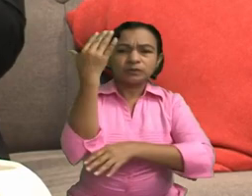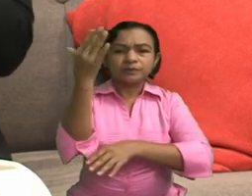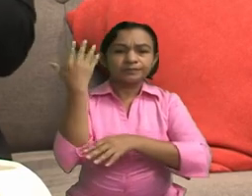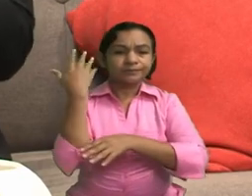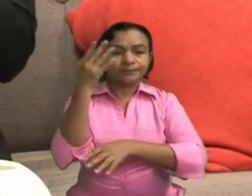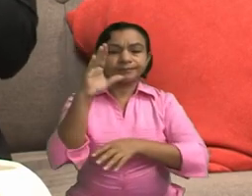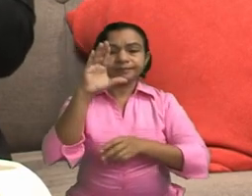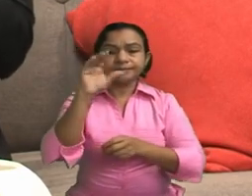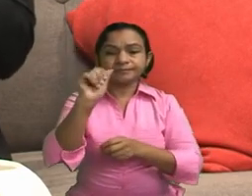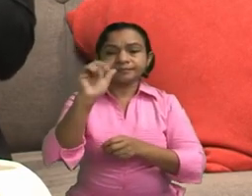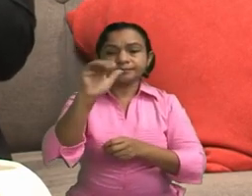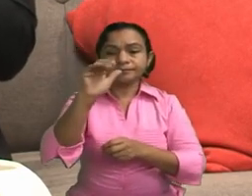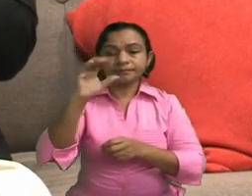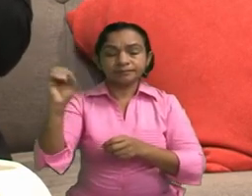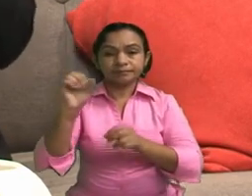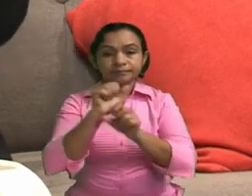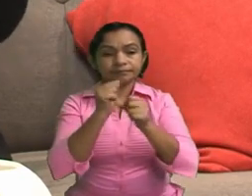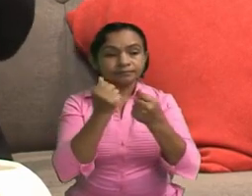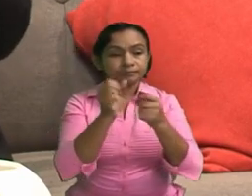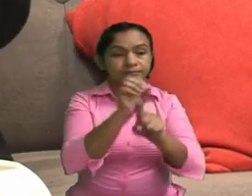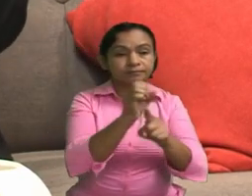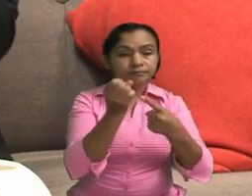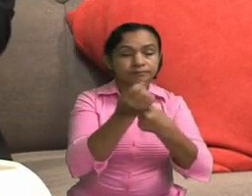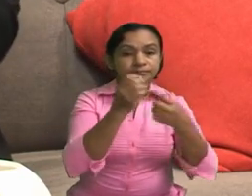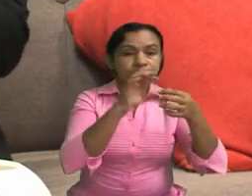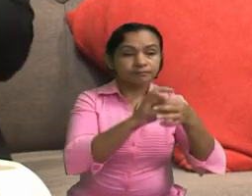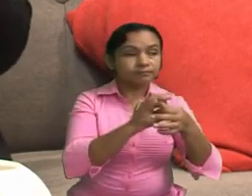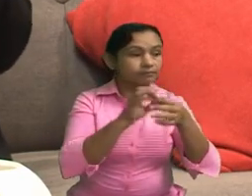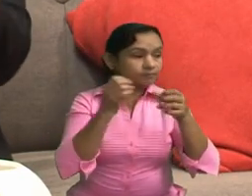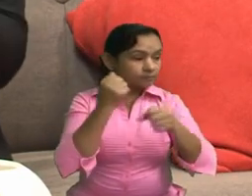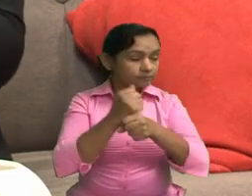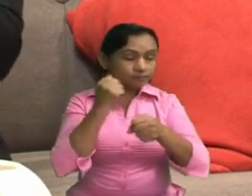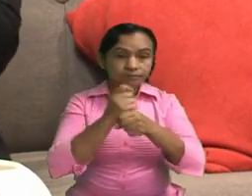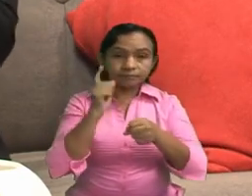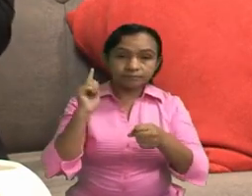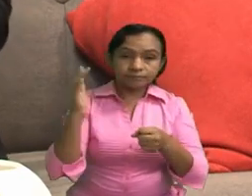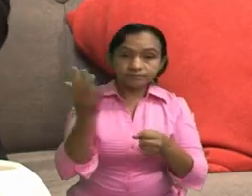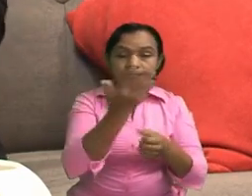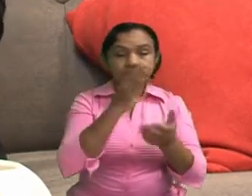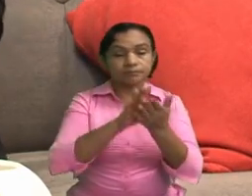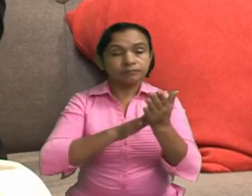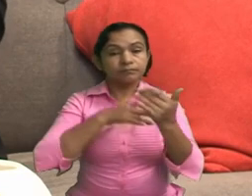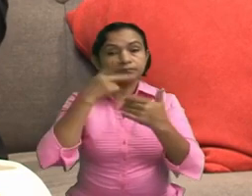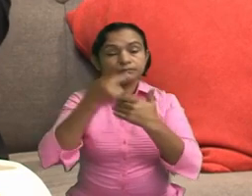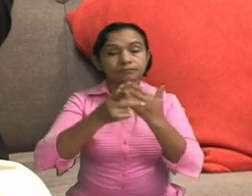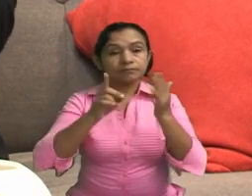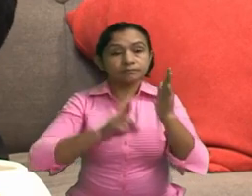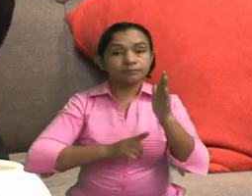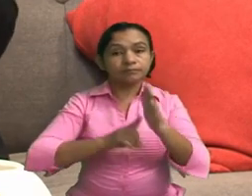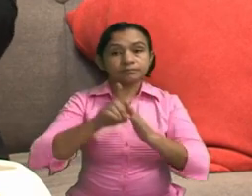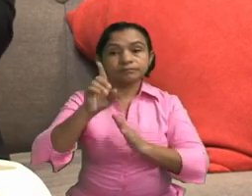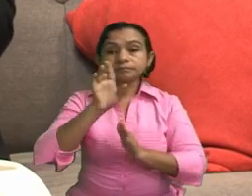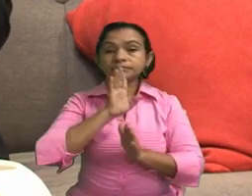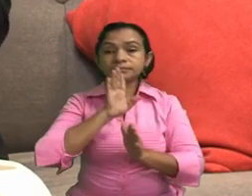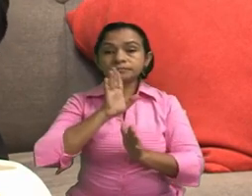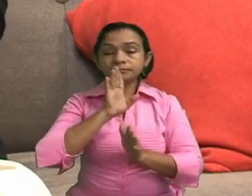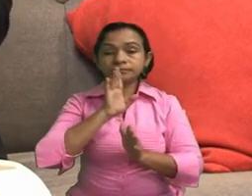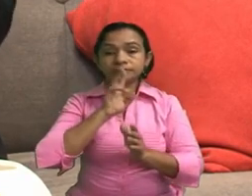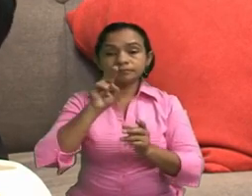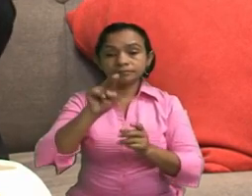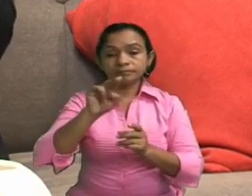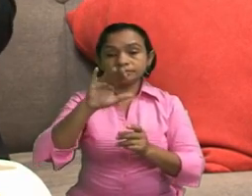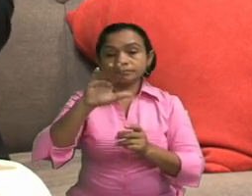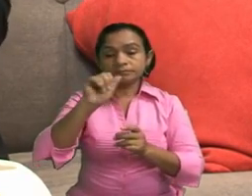en asocio, también ese es un producto y un resultado de todos estos programas que se vienen desarrollando. Hablamos de Nicadafta,